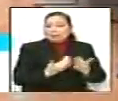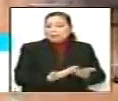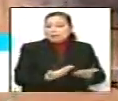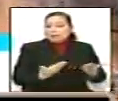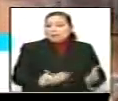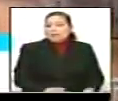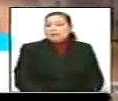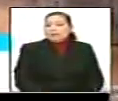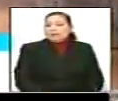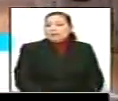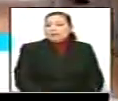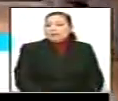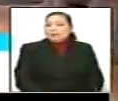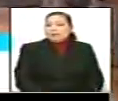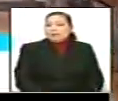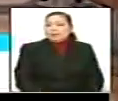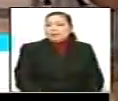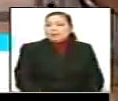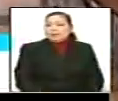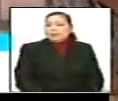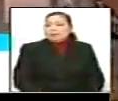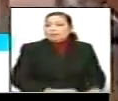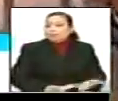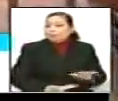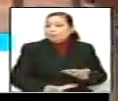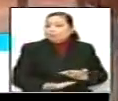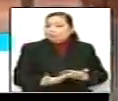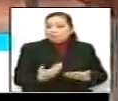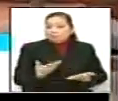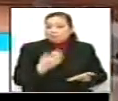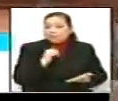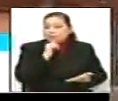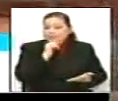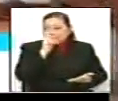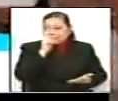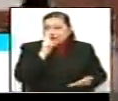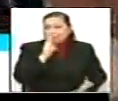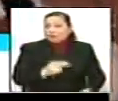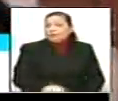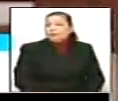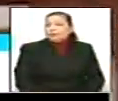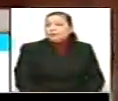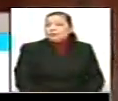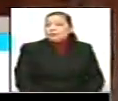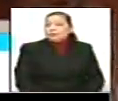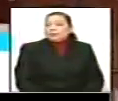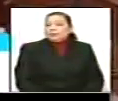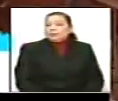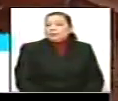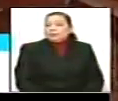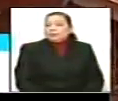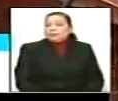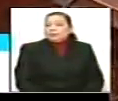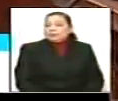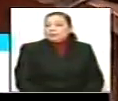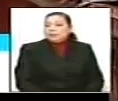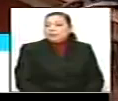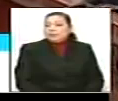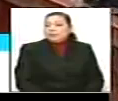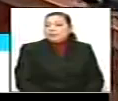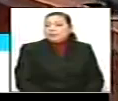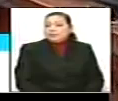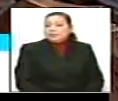materialice un error. Solo el hecho de la transferencia ya constituye una falta. Lo que me da lugar, señora presidenta, a la siguiente